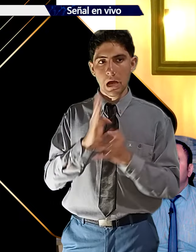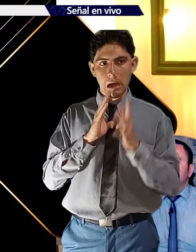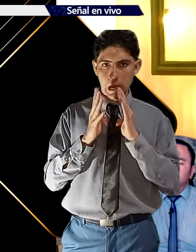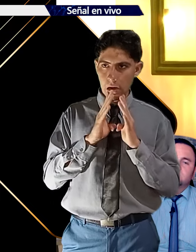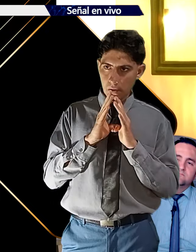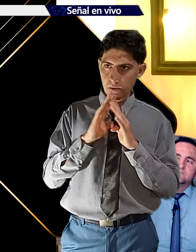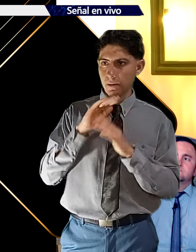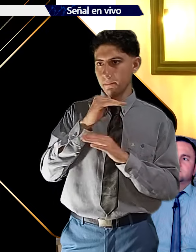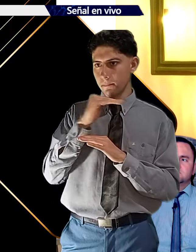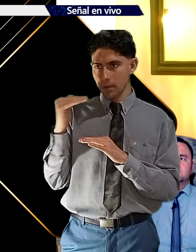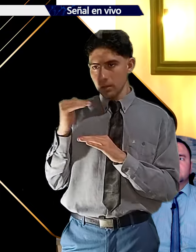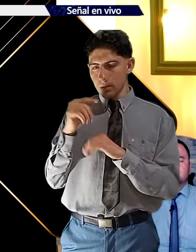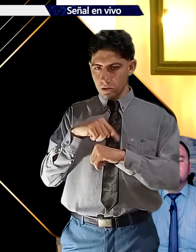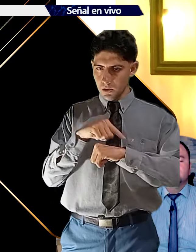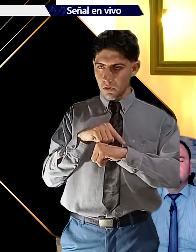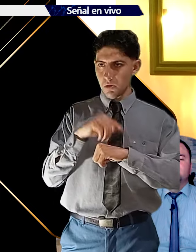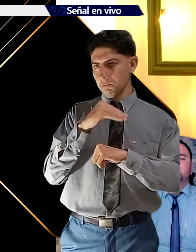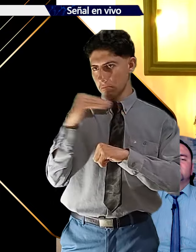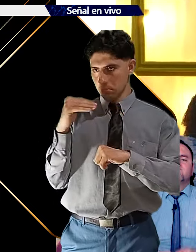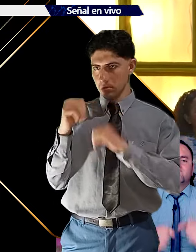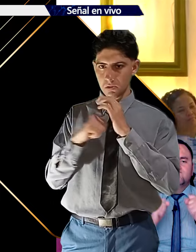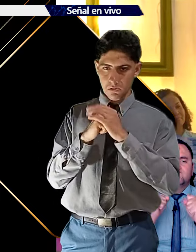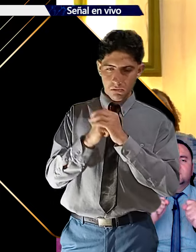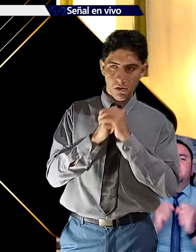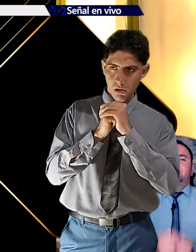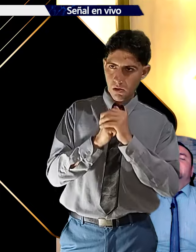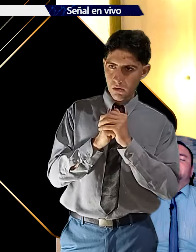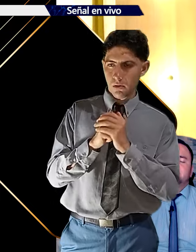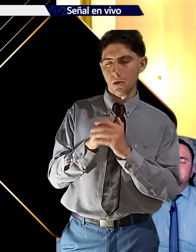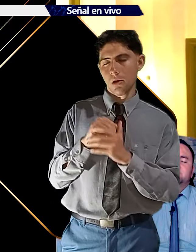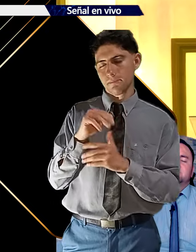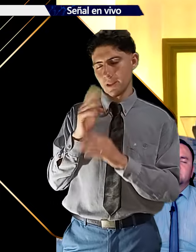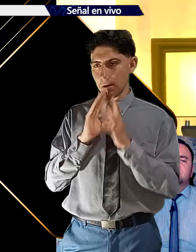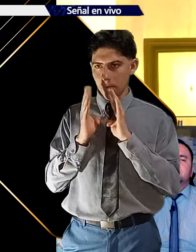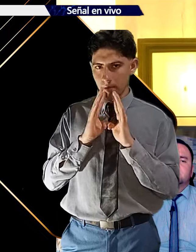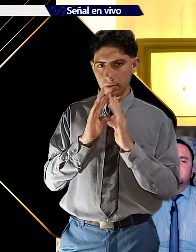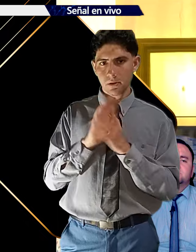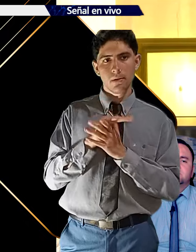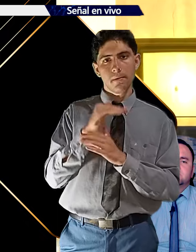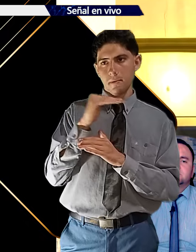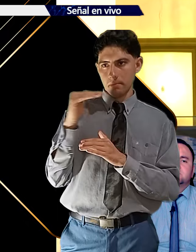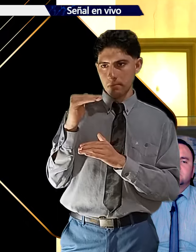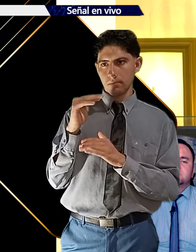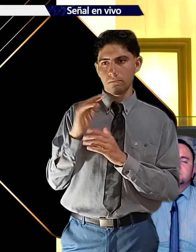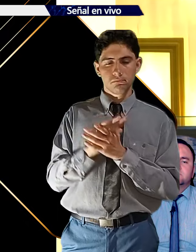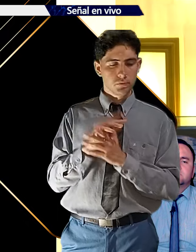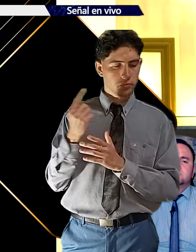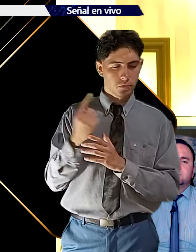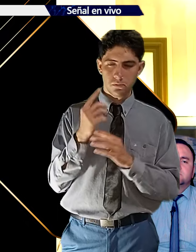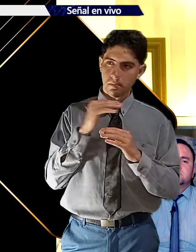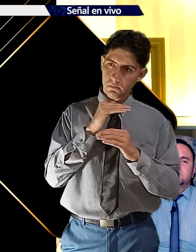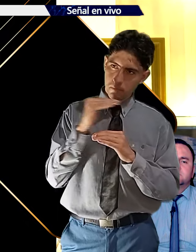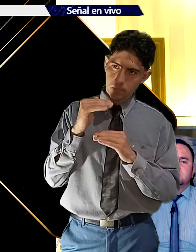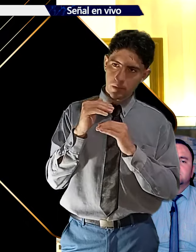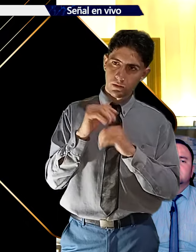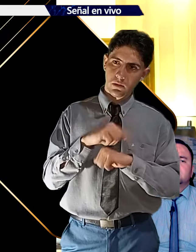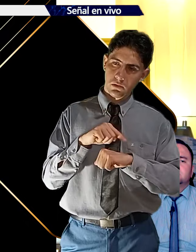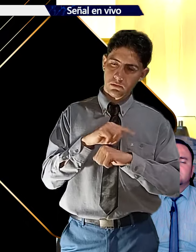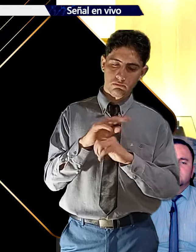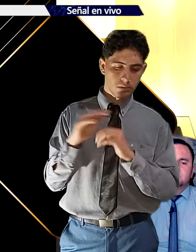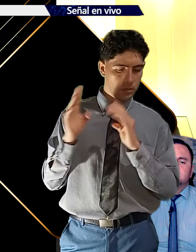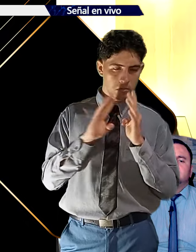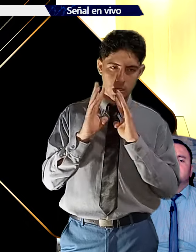minutos, después del culto, el día domingo, sábado en la noche, domingo en la dominical, después del culto, mientras yo estoy por ahí con los hermanos de la iglesia,